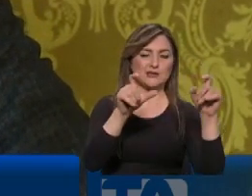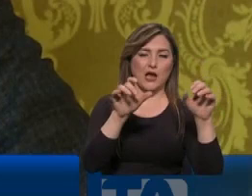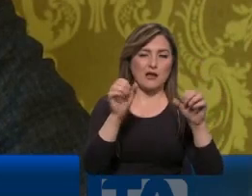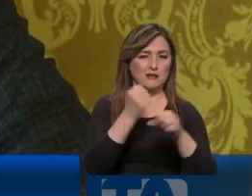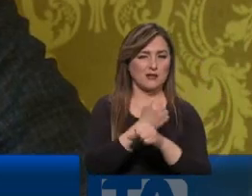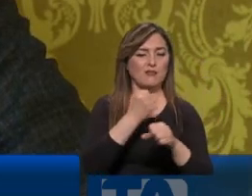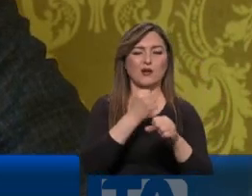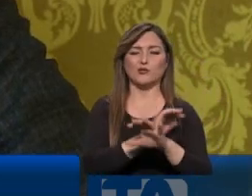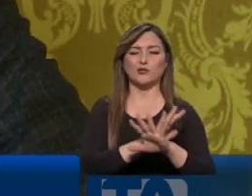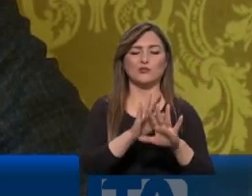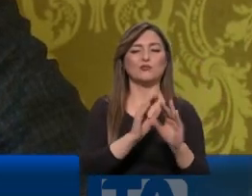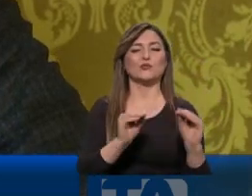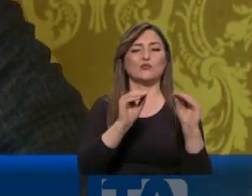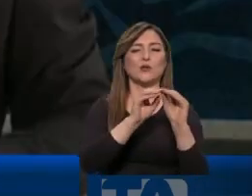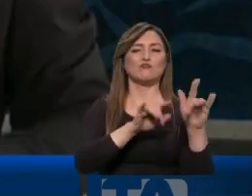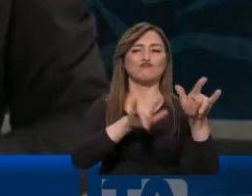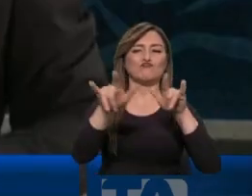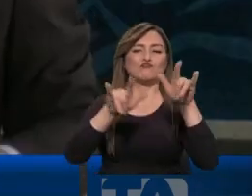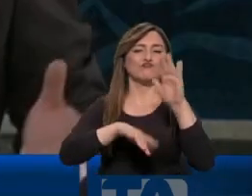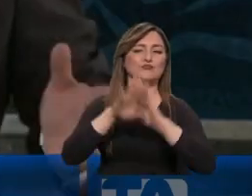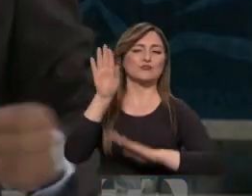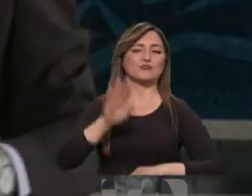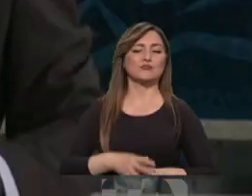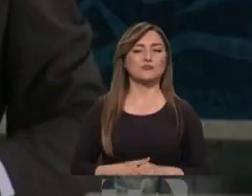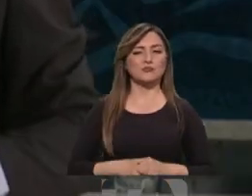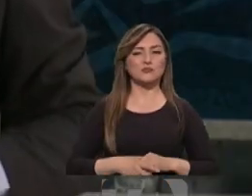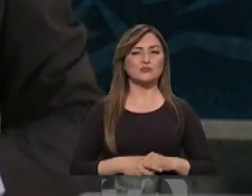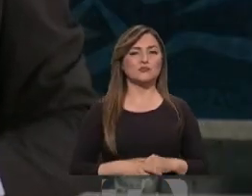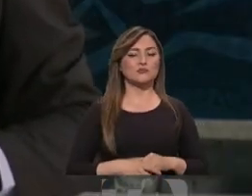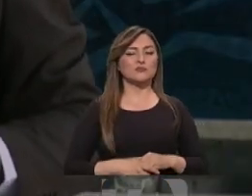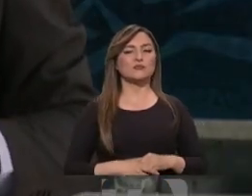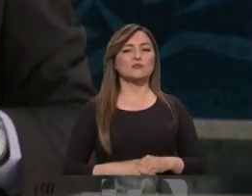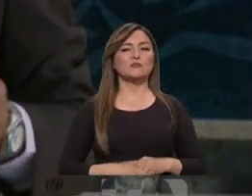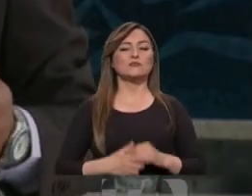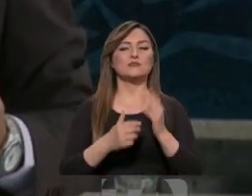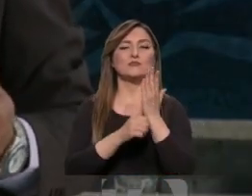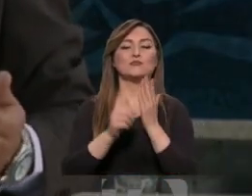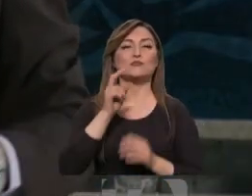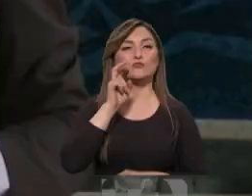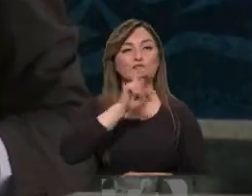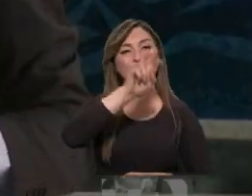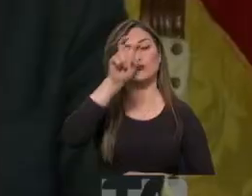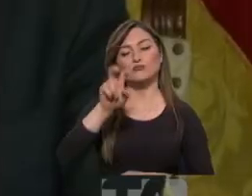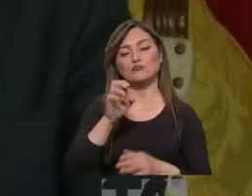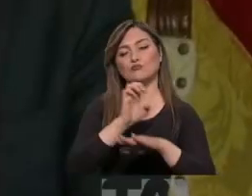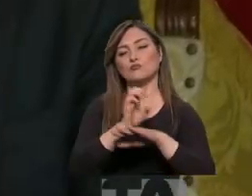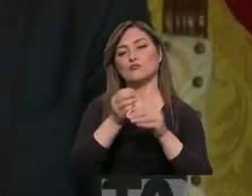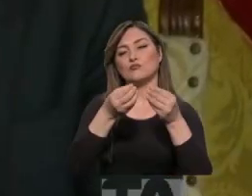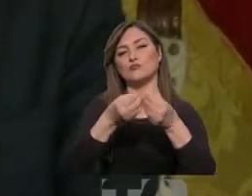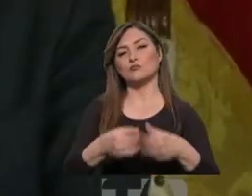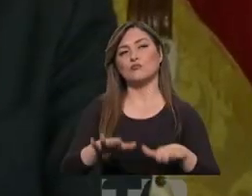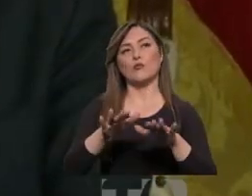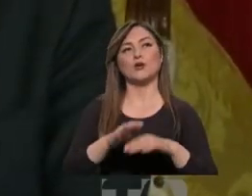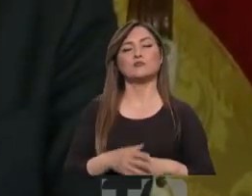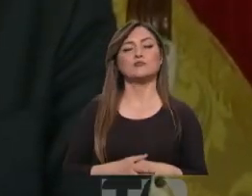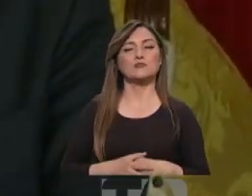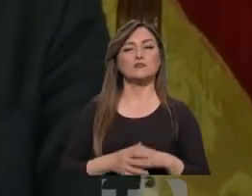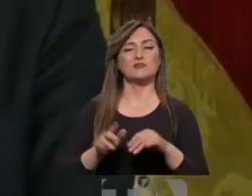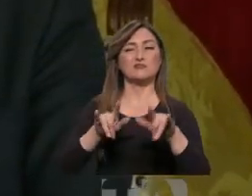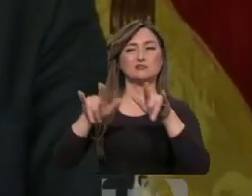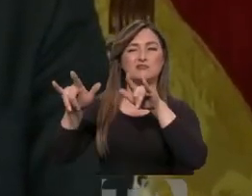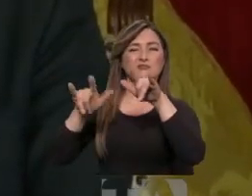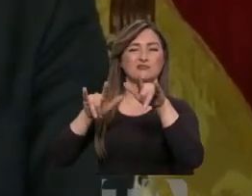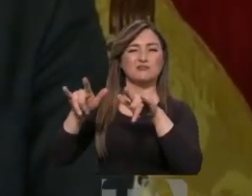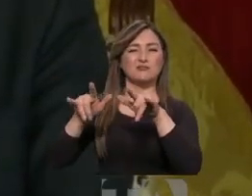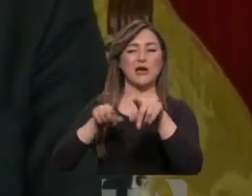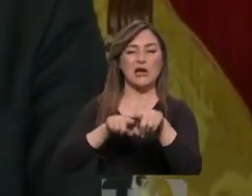puedan incrementar sus frecuencias. Según el ministro de Turismo, el Ecuador ha perdido competitividad aérea